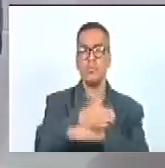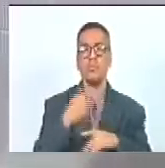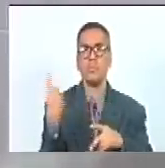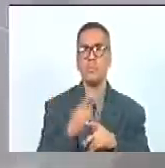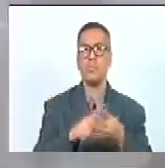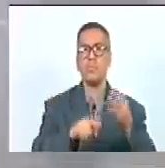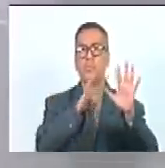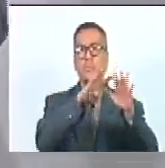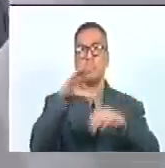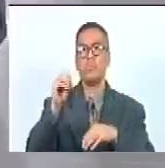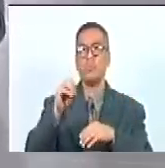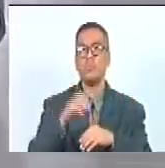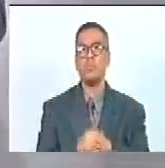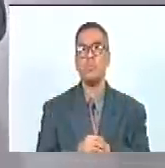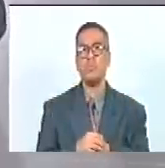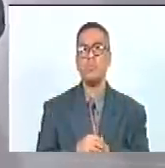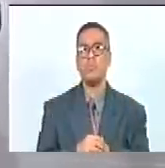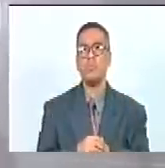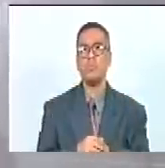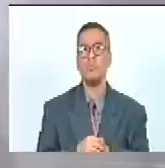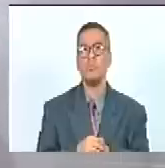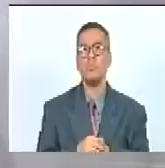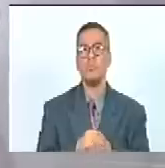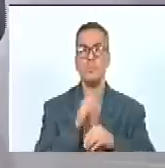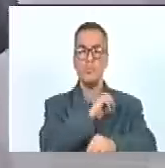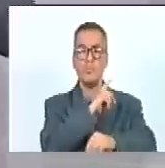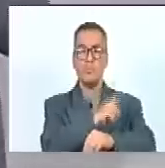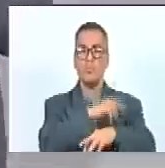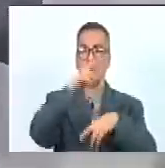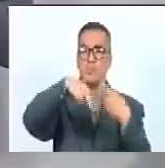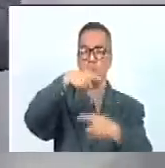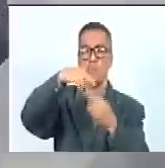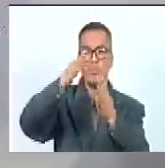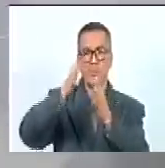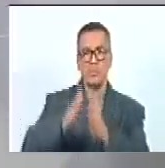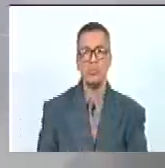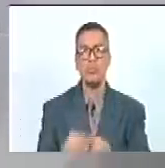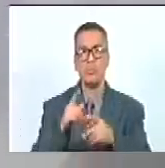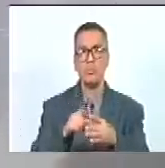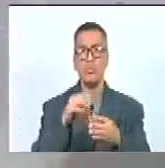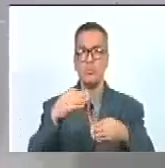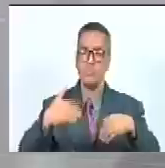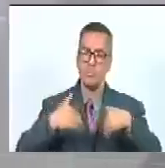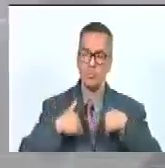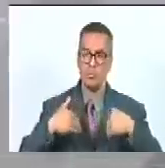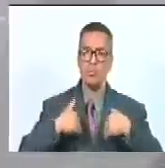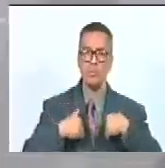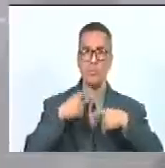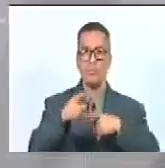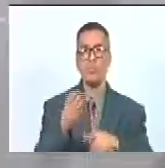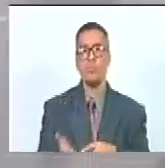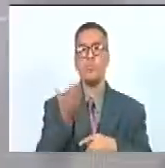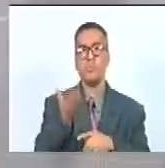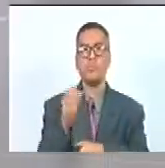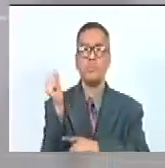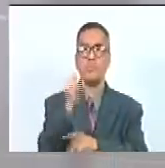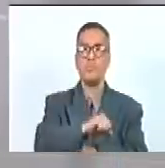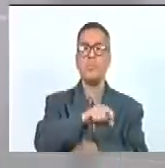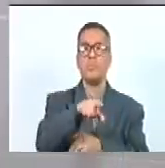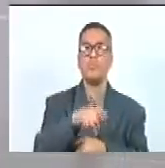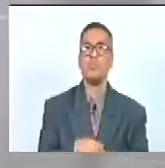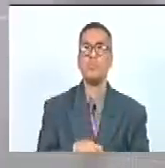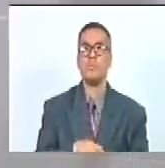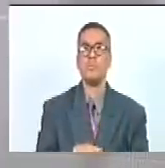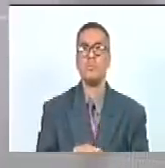del 90, que las fuerzas revolucionarias habían sufrido importantes derrotas,